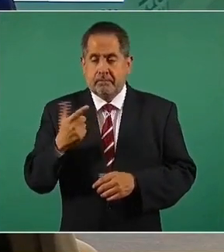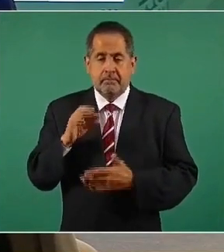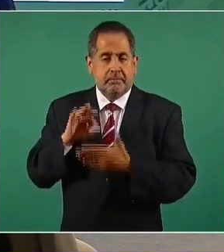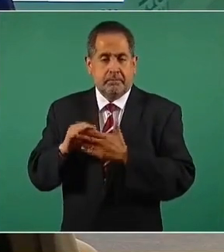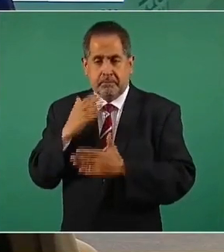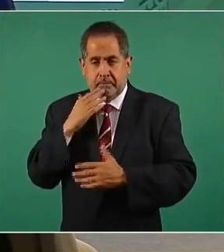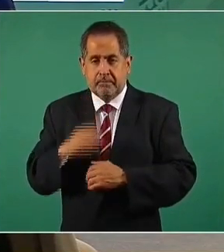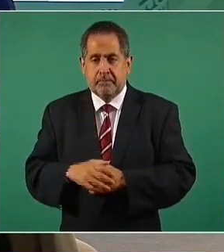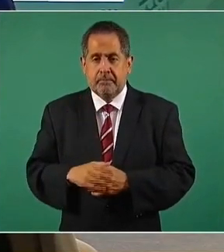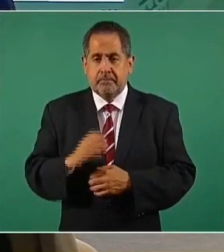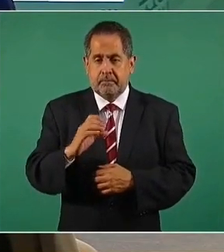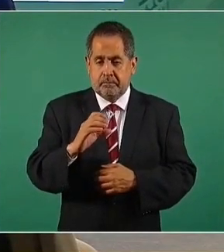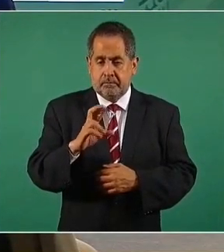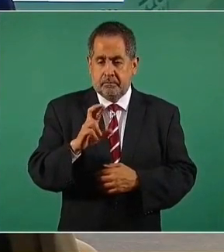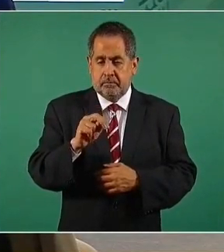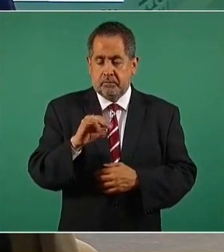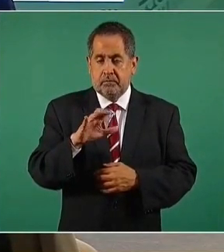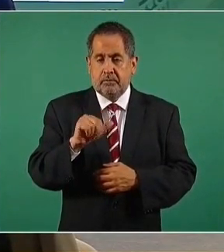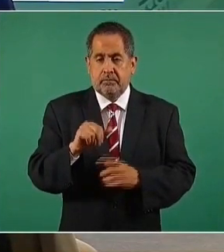La Crónica,